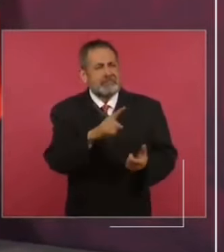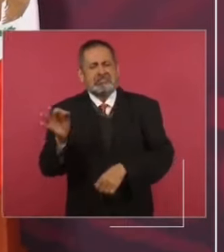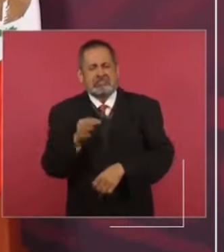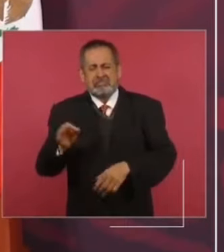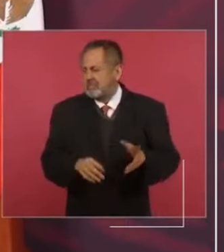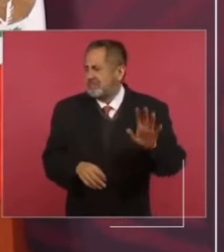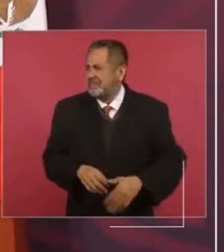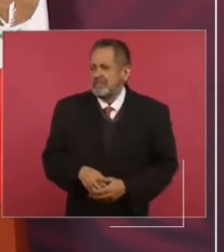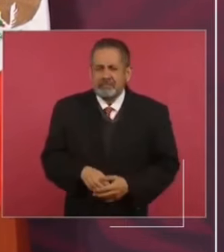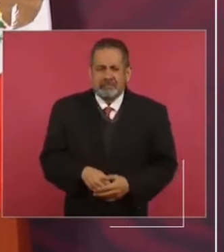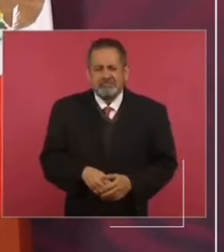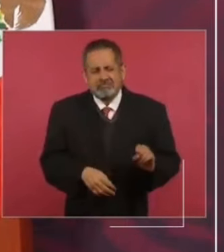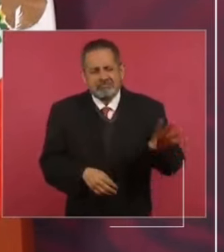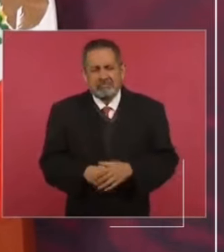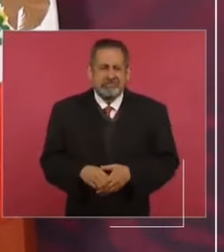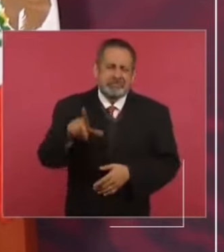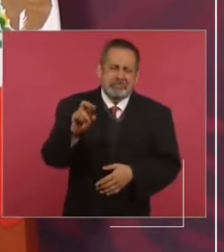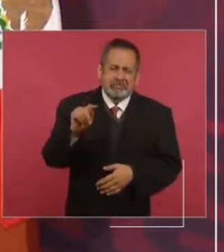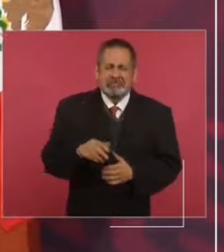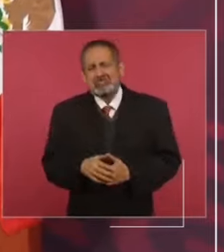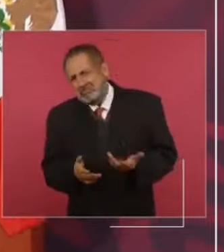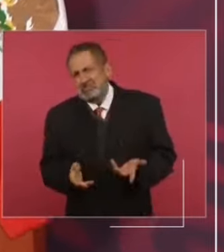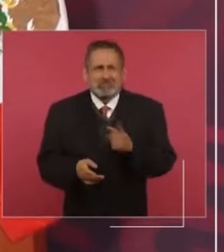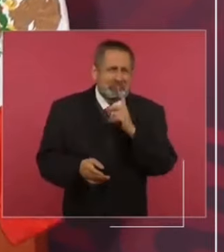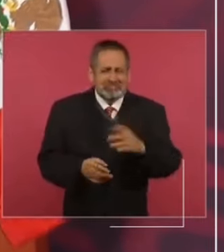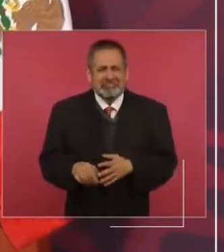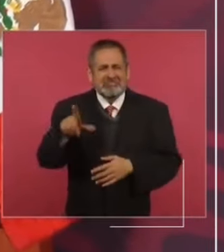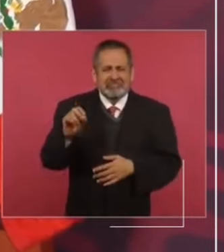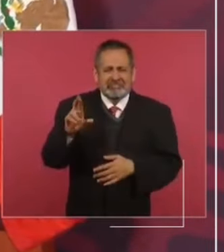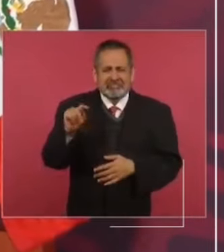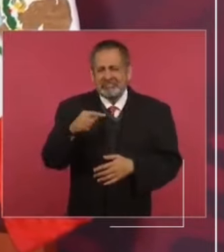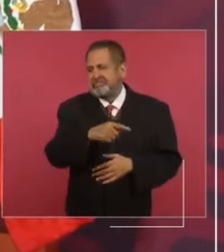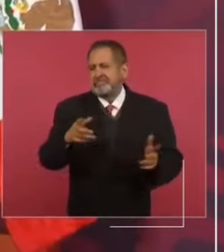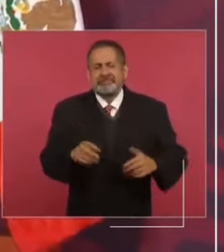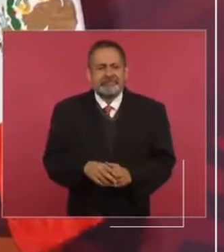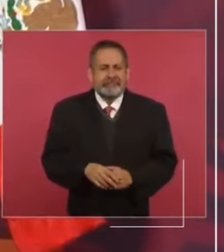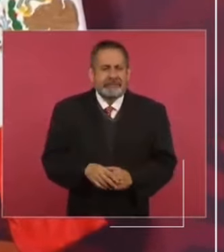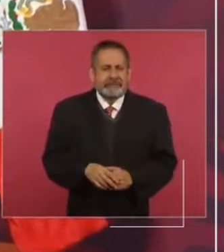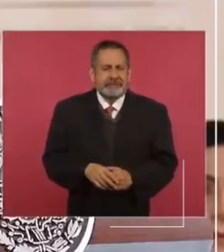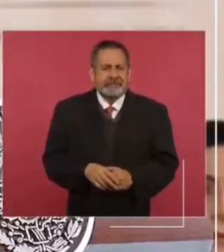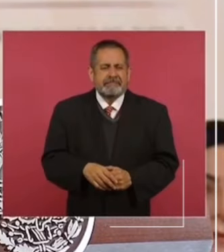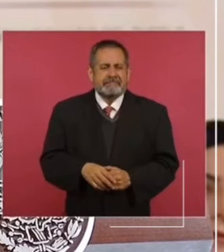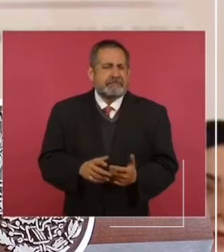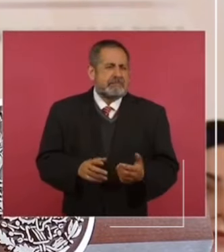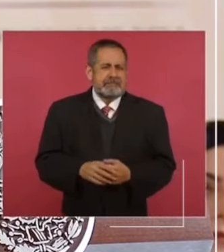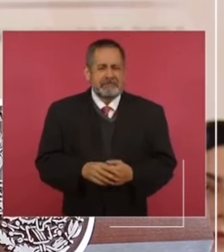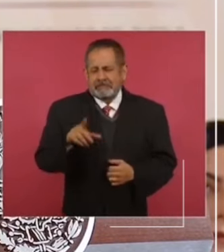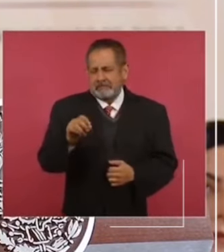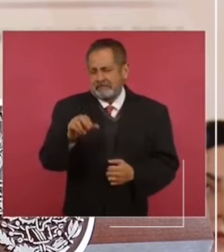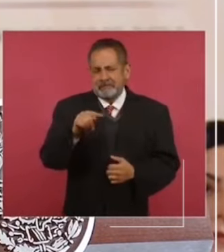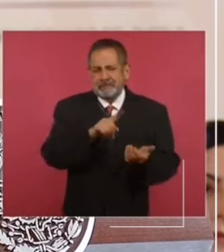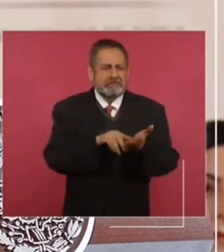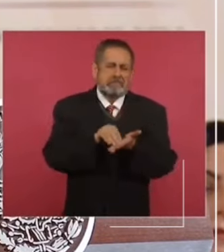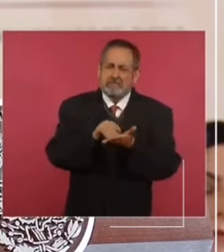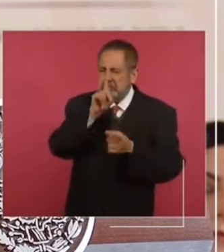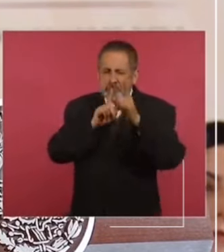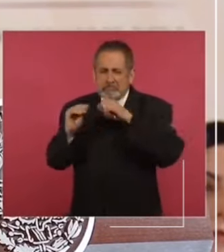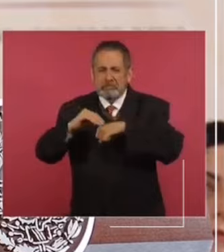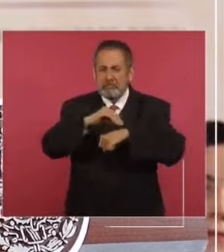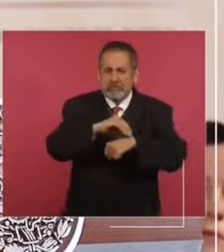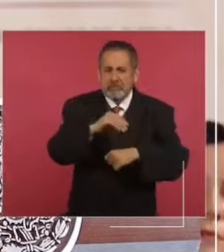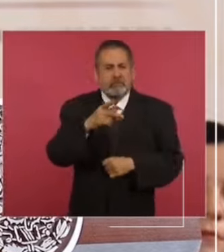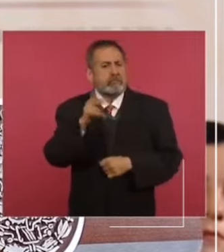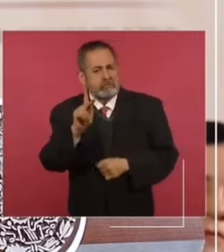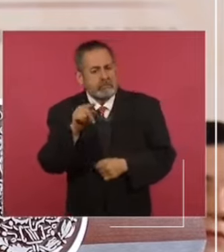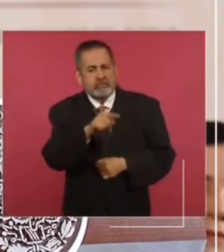groseros. Sí, Loret. Aunque Loret es muy calumniador, pero no